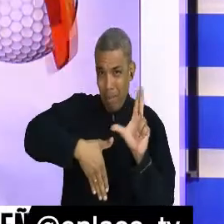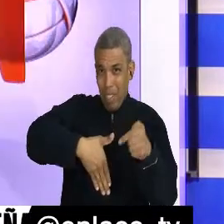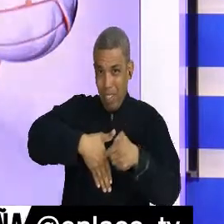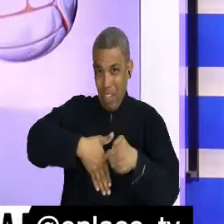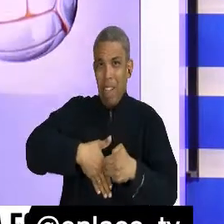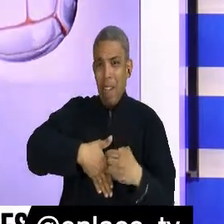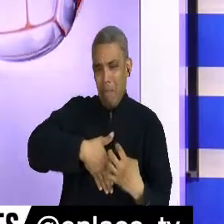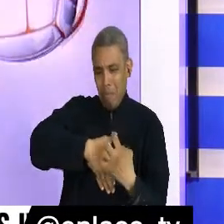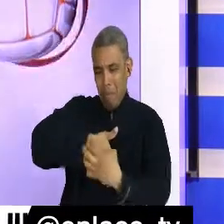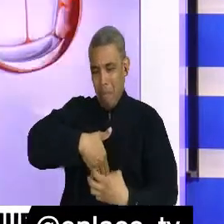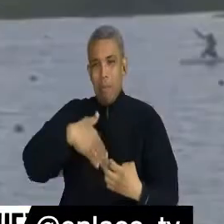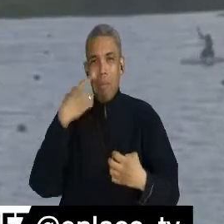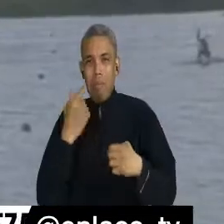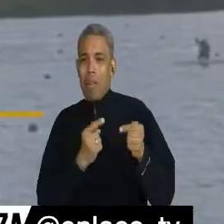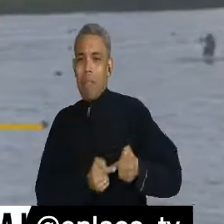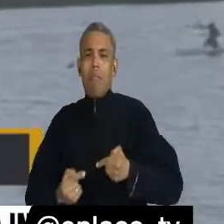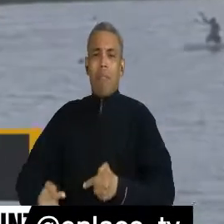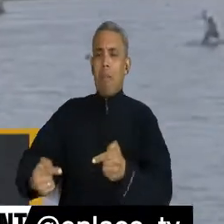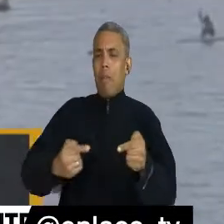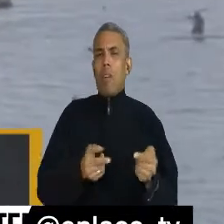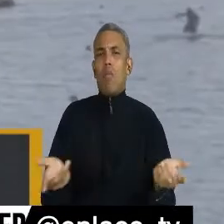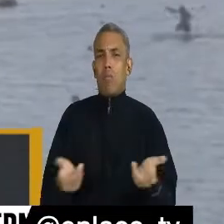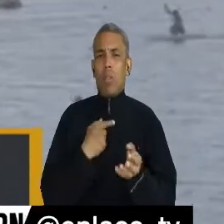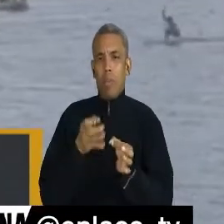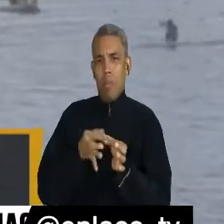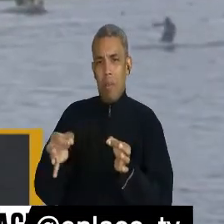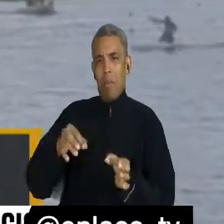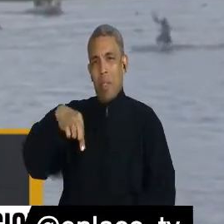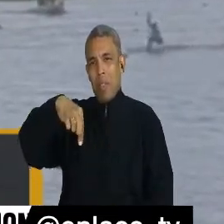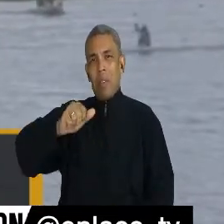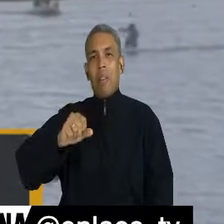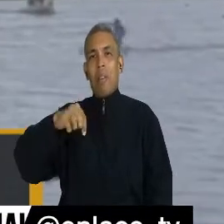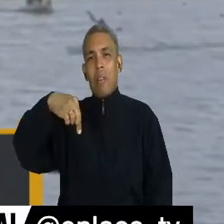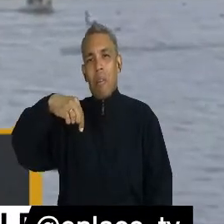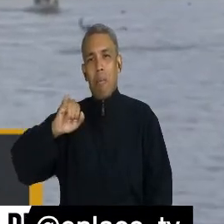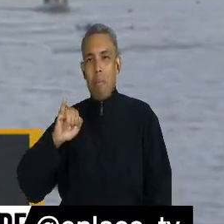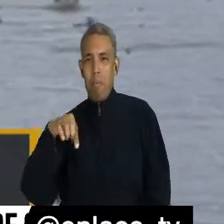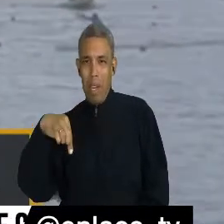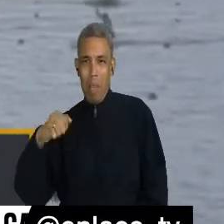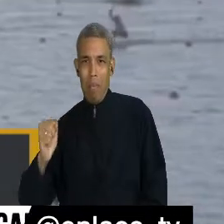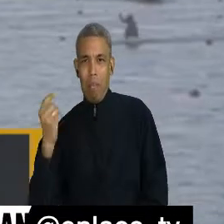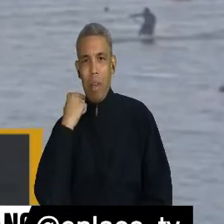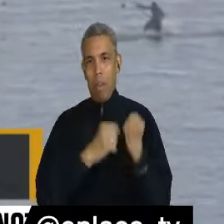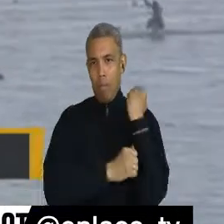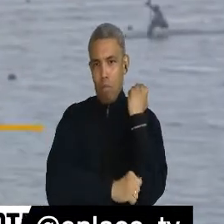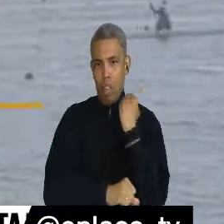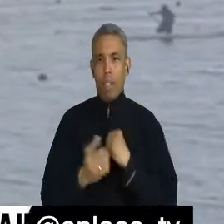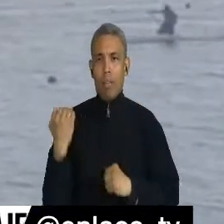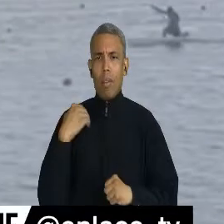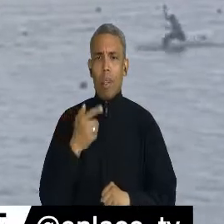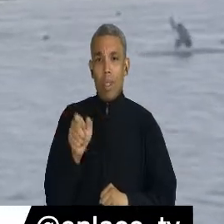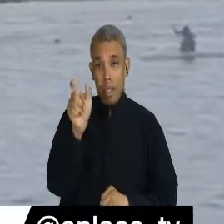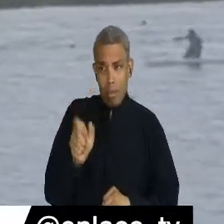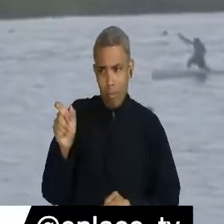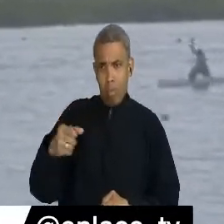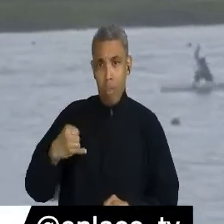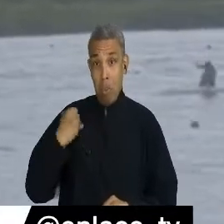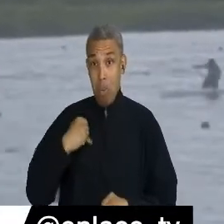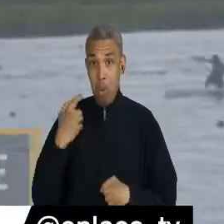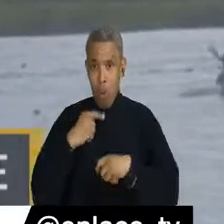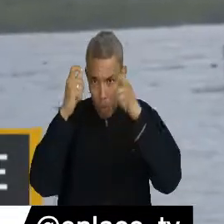en Paipa, Boyacá. La delegación de deportistas de Barranca Bermeja que participó en el pasado torneo suramericano de canotaje obtuvo preseas